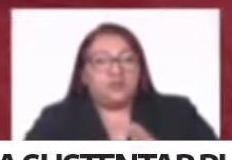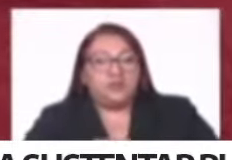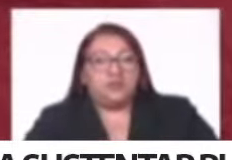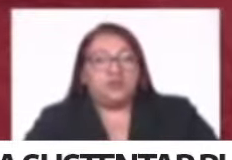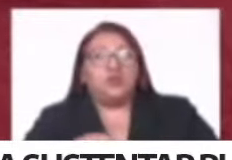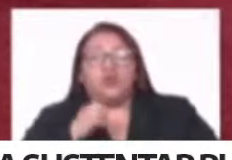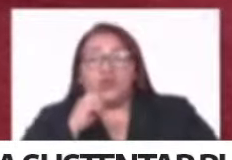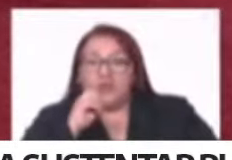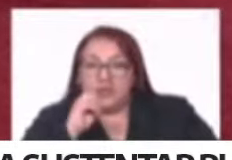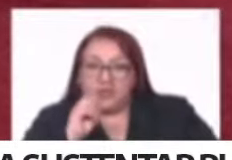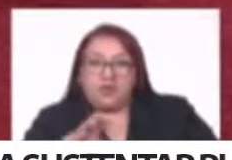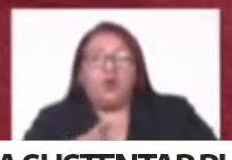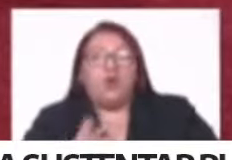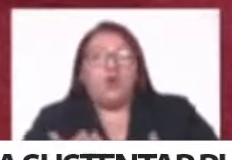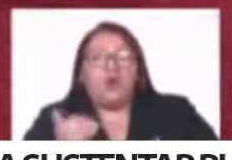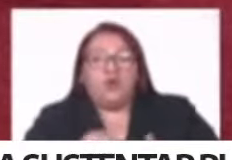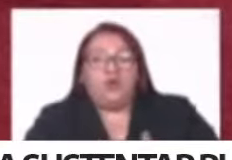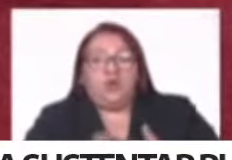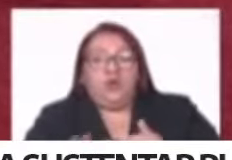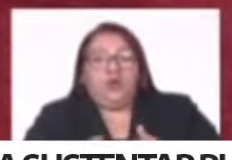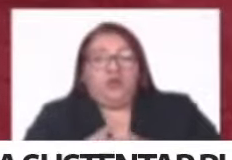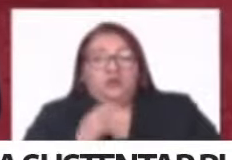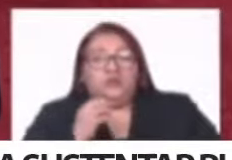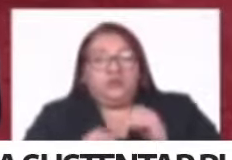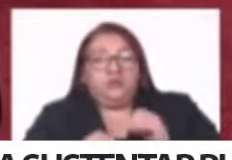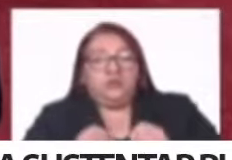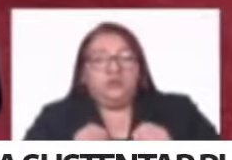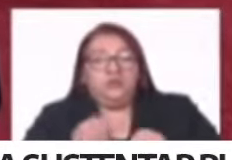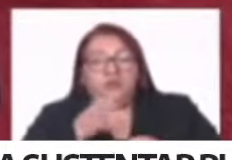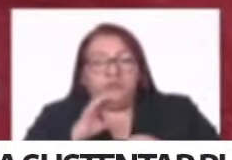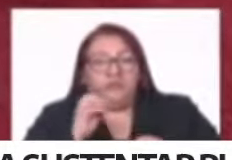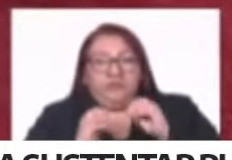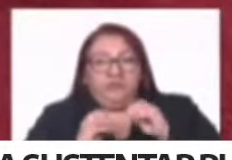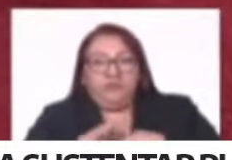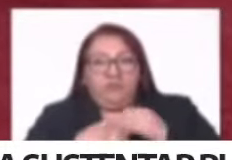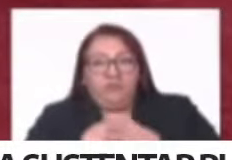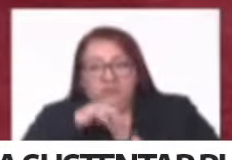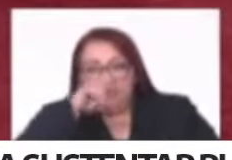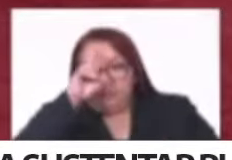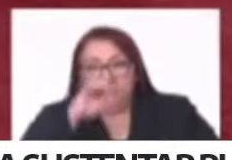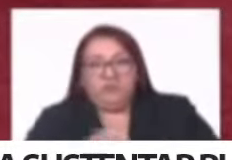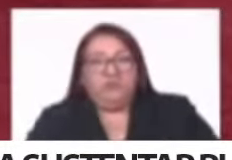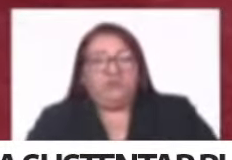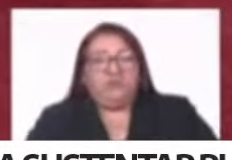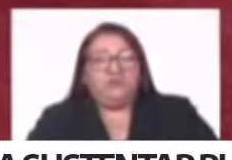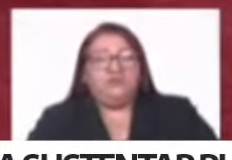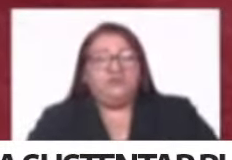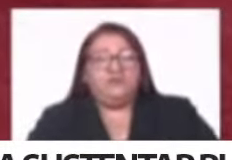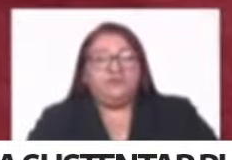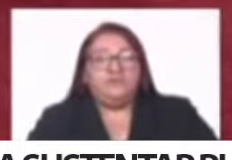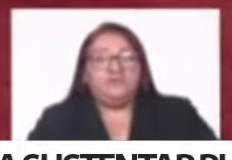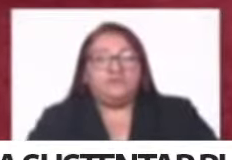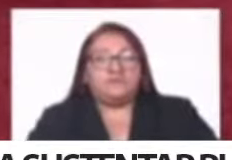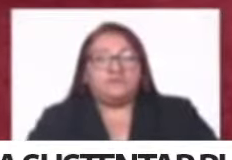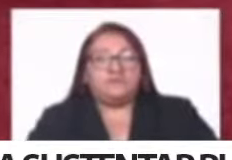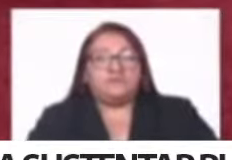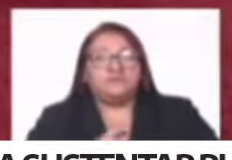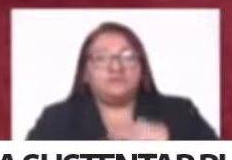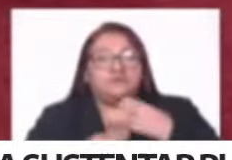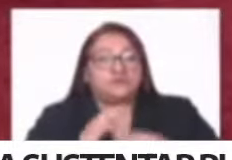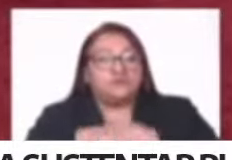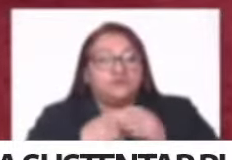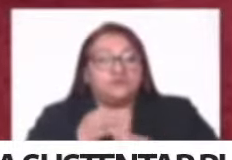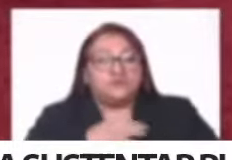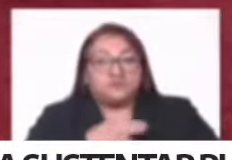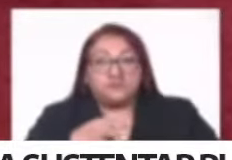lo reitero, en el cierre de la brecha de agua y saneamiento en el país. Todas las regiones, repito, todas